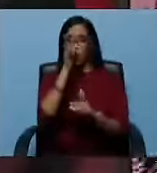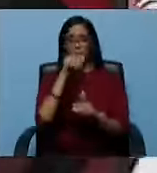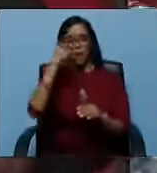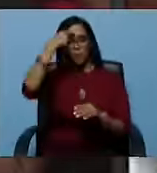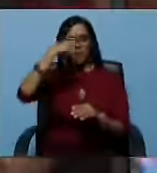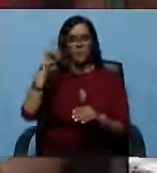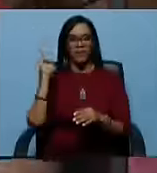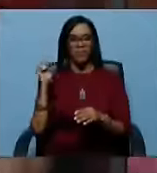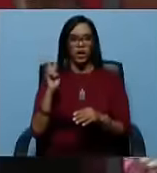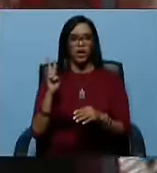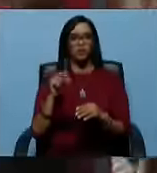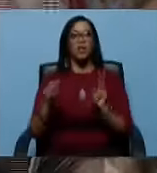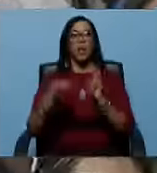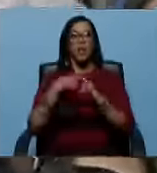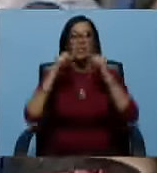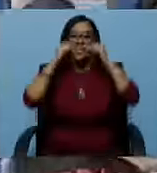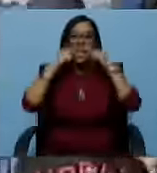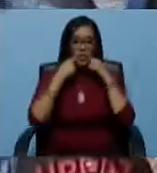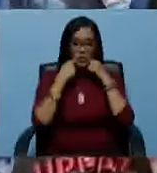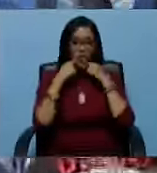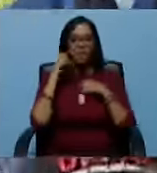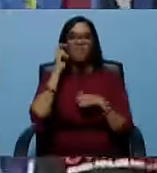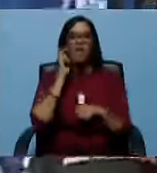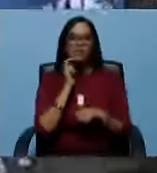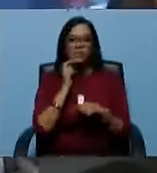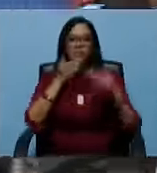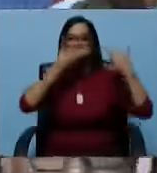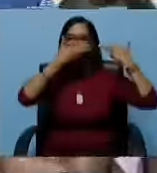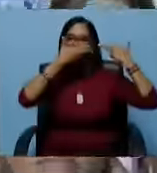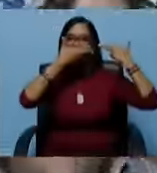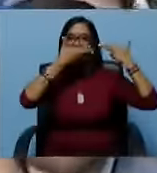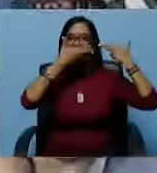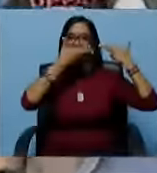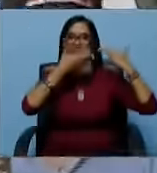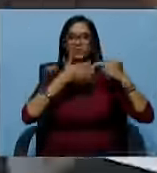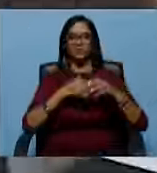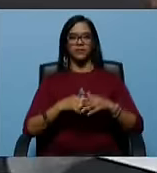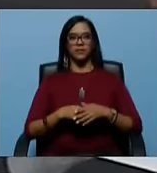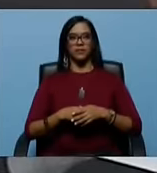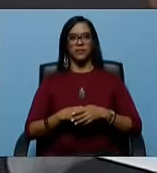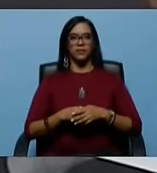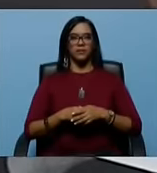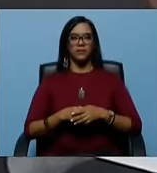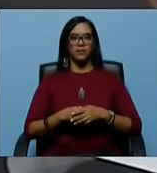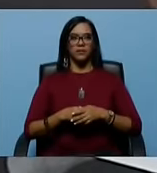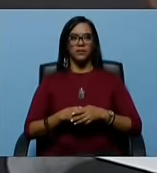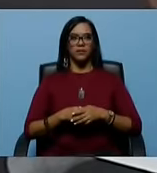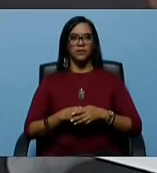Numeral Sayona. Así la terrorista.